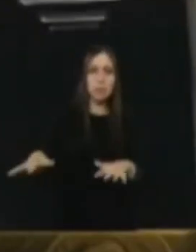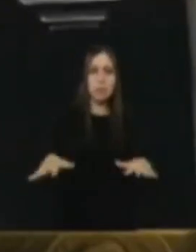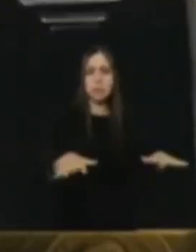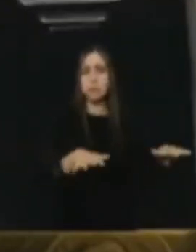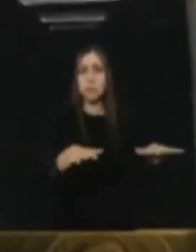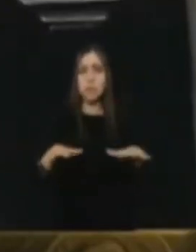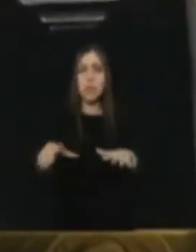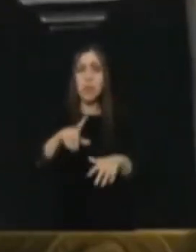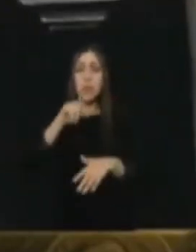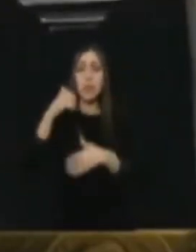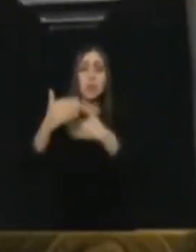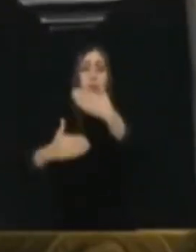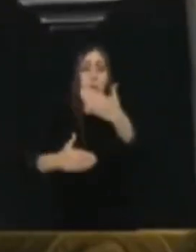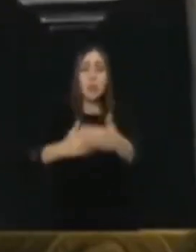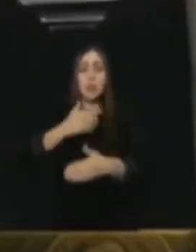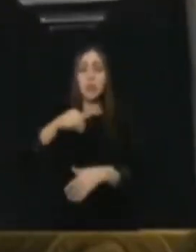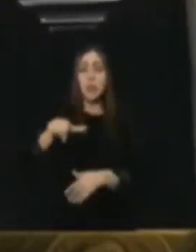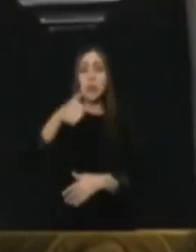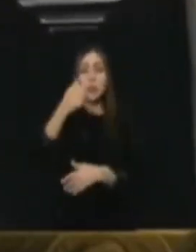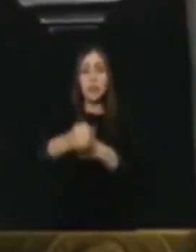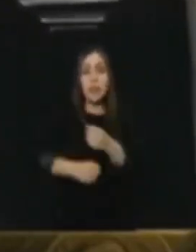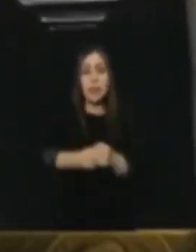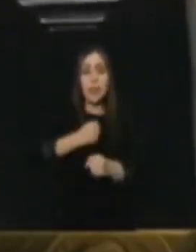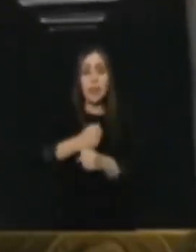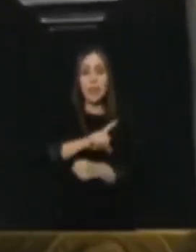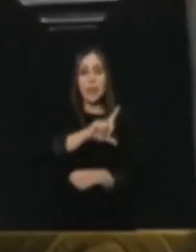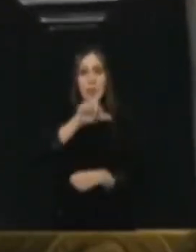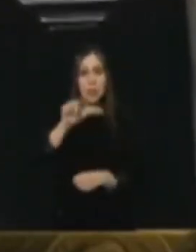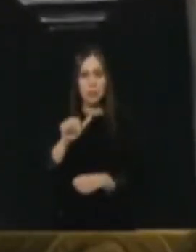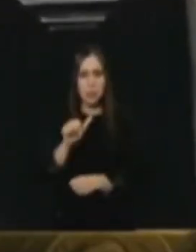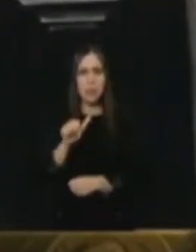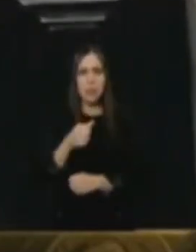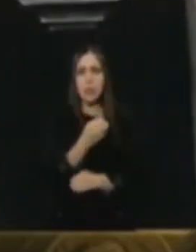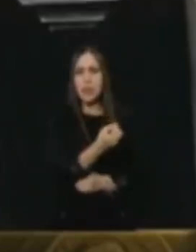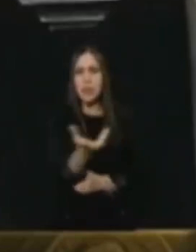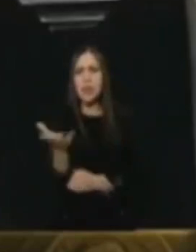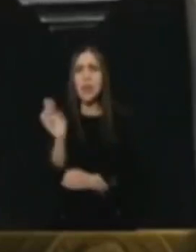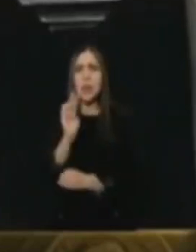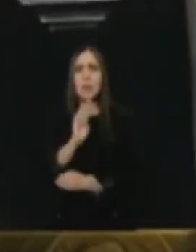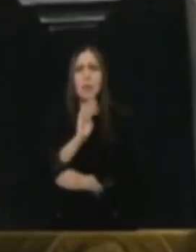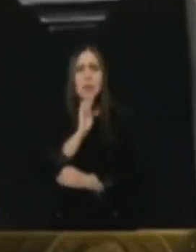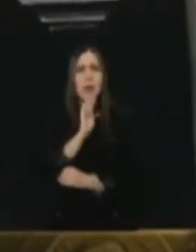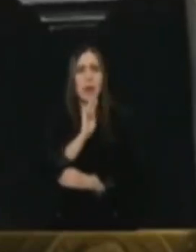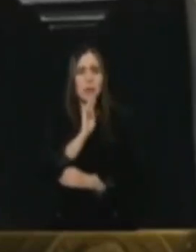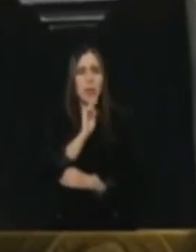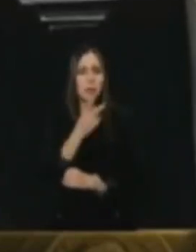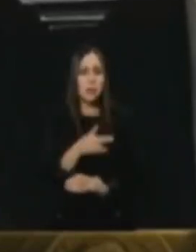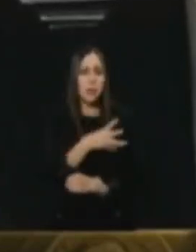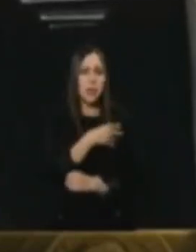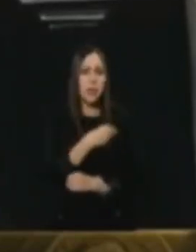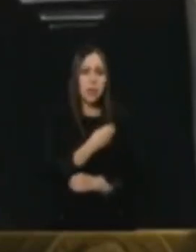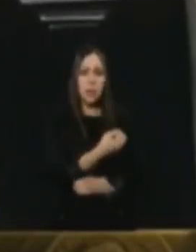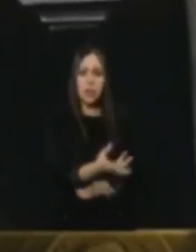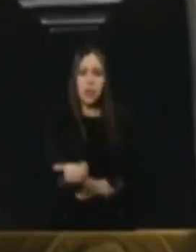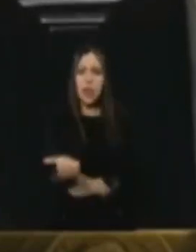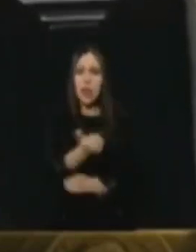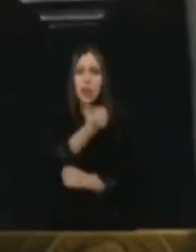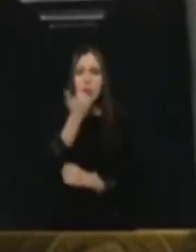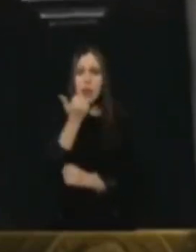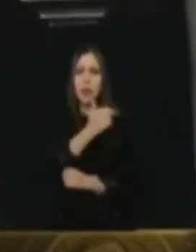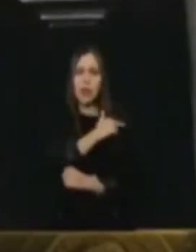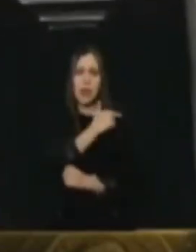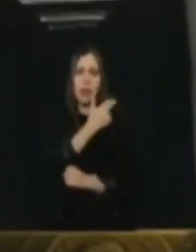después el heroísmo de las madres de familia y sus hijos estudiantes